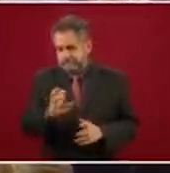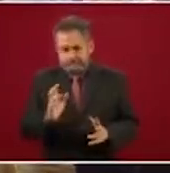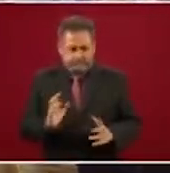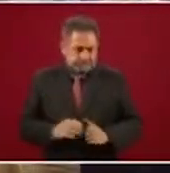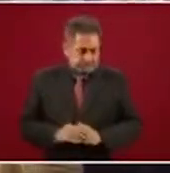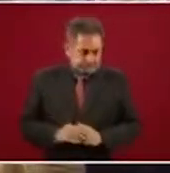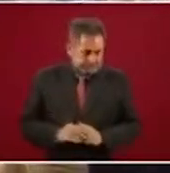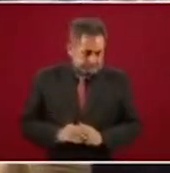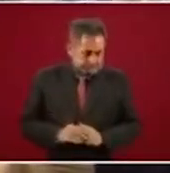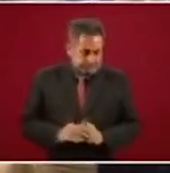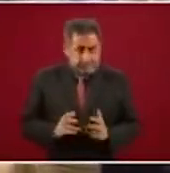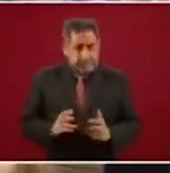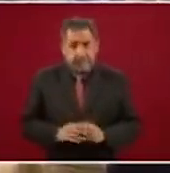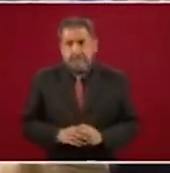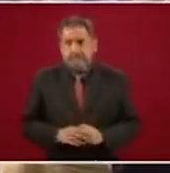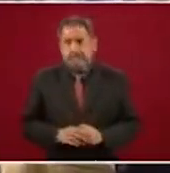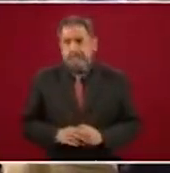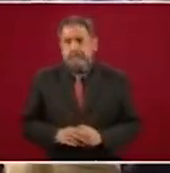es lo que